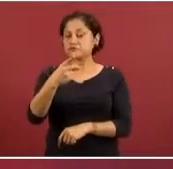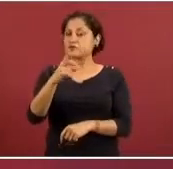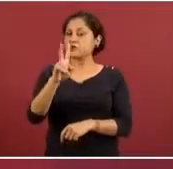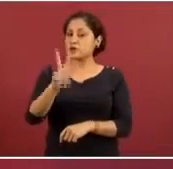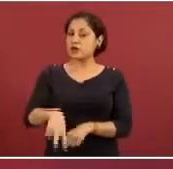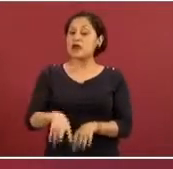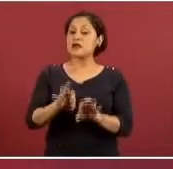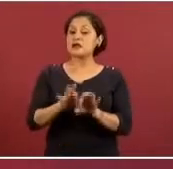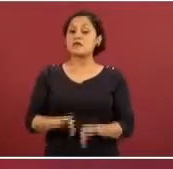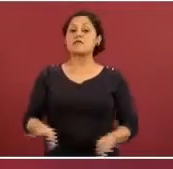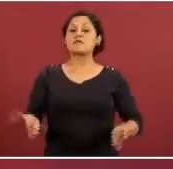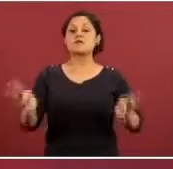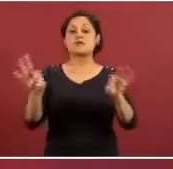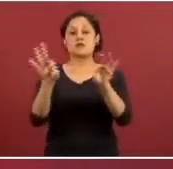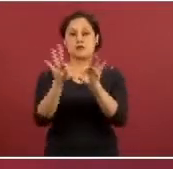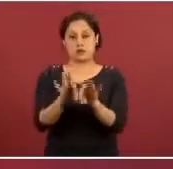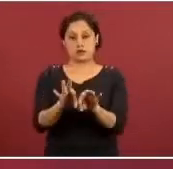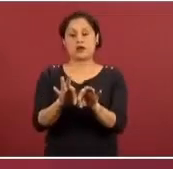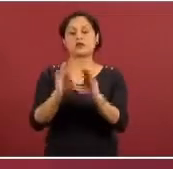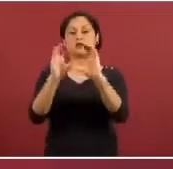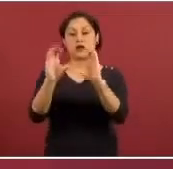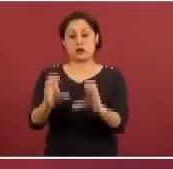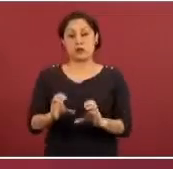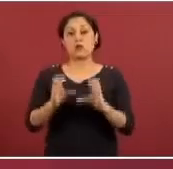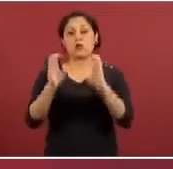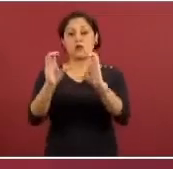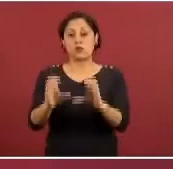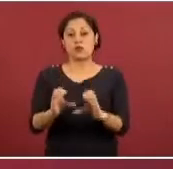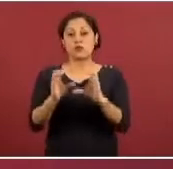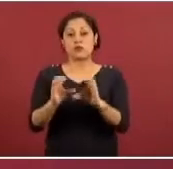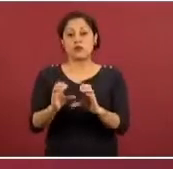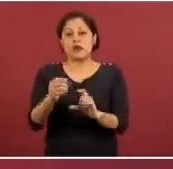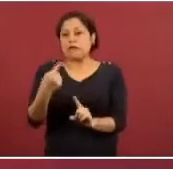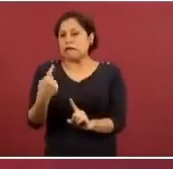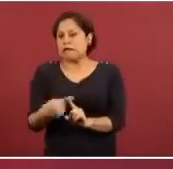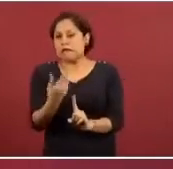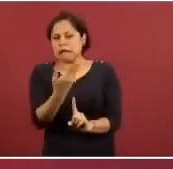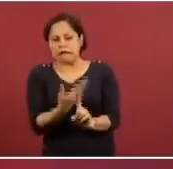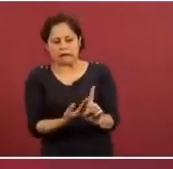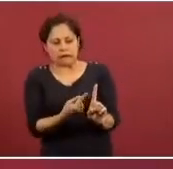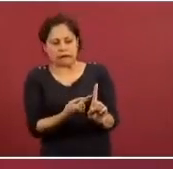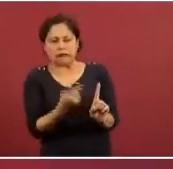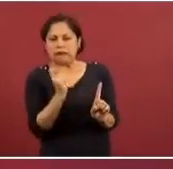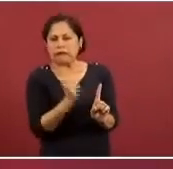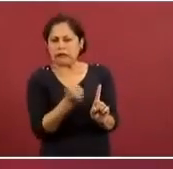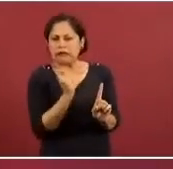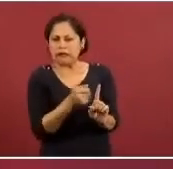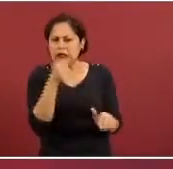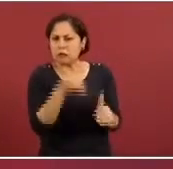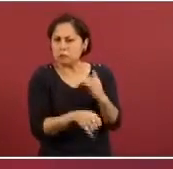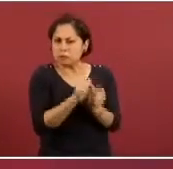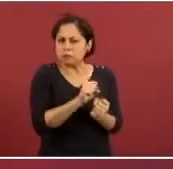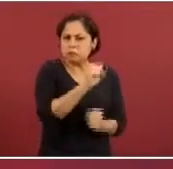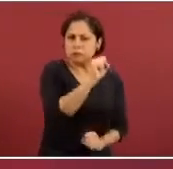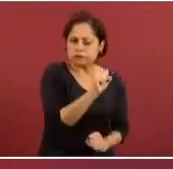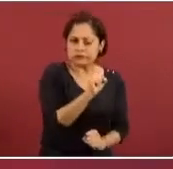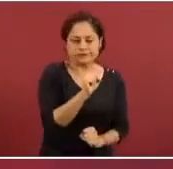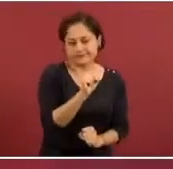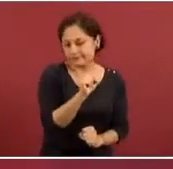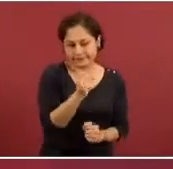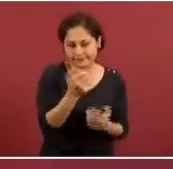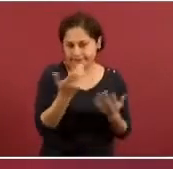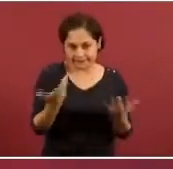sumamente éticos en la cuestión profesional de los detalles y de todas las particularidades de los casos. Sabemos que esto siempre